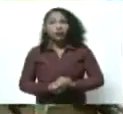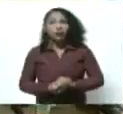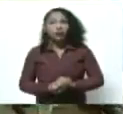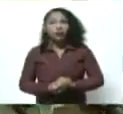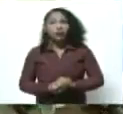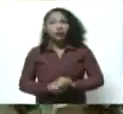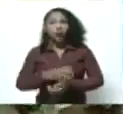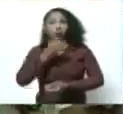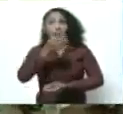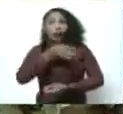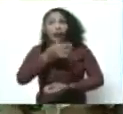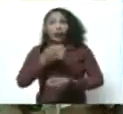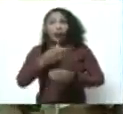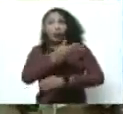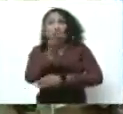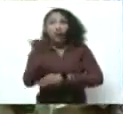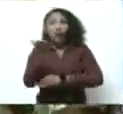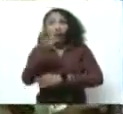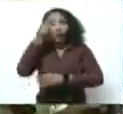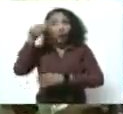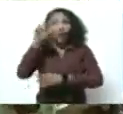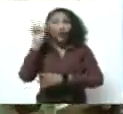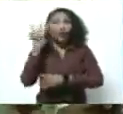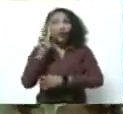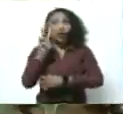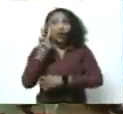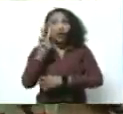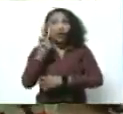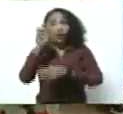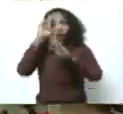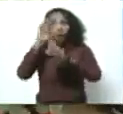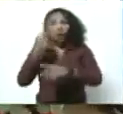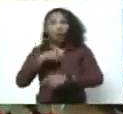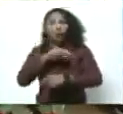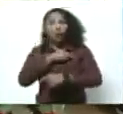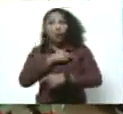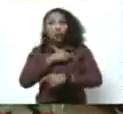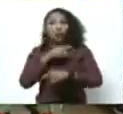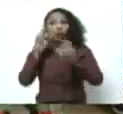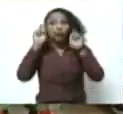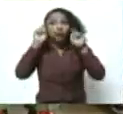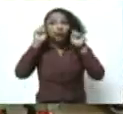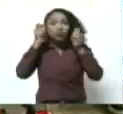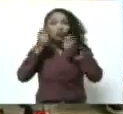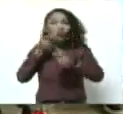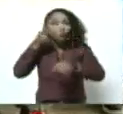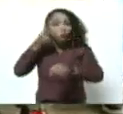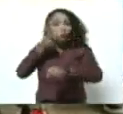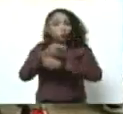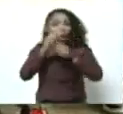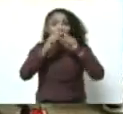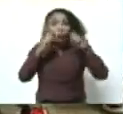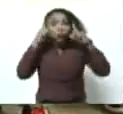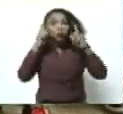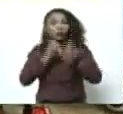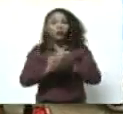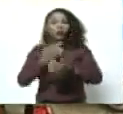Muy buenas tardes, tengan todos ustedes, pueblo de Venezuela, con el debido respeto nos quitamos esta obligatoria mascarilla. Estamos